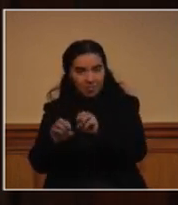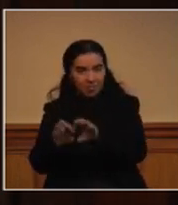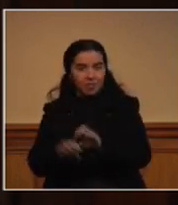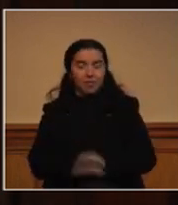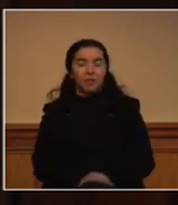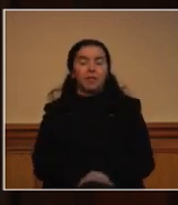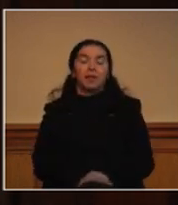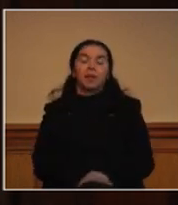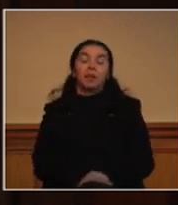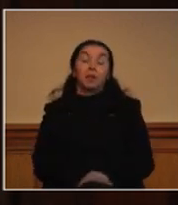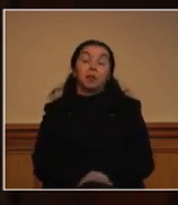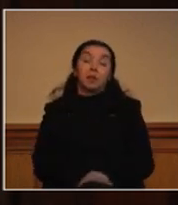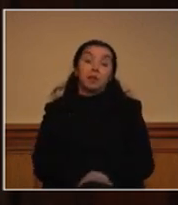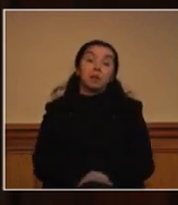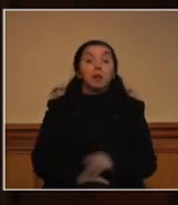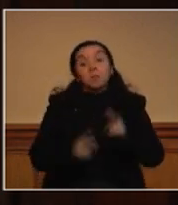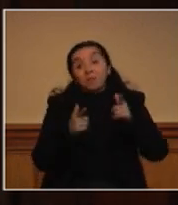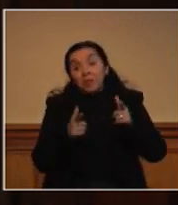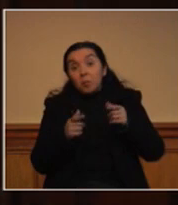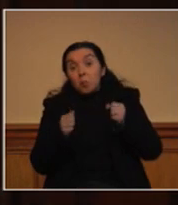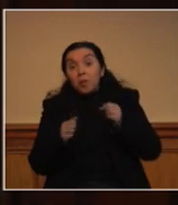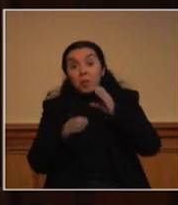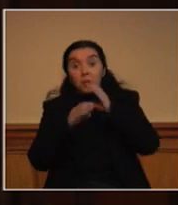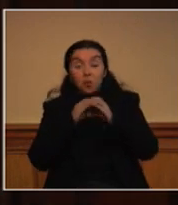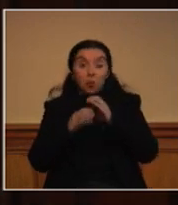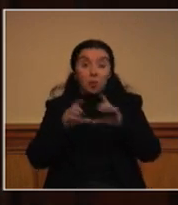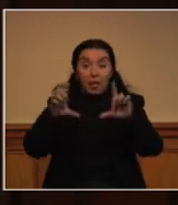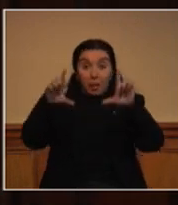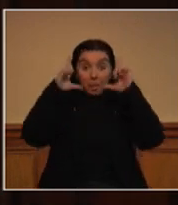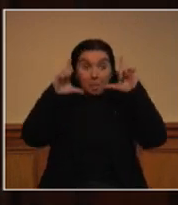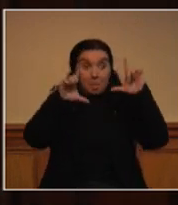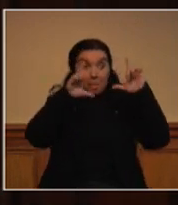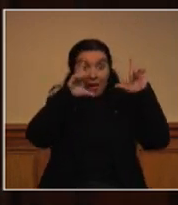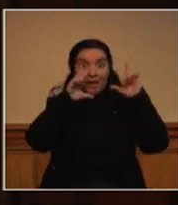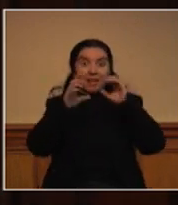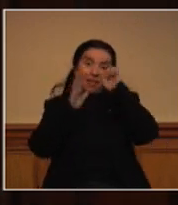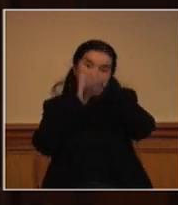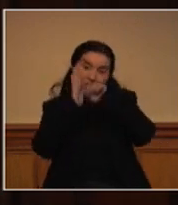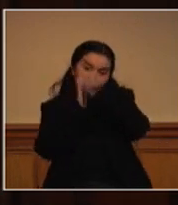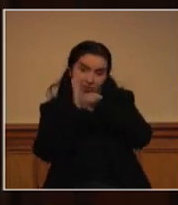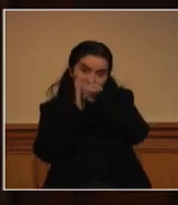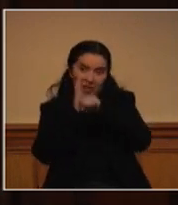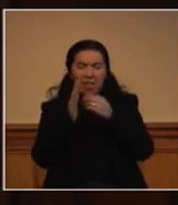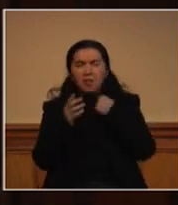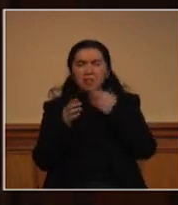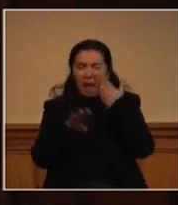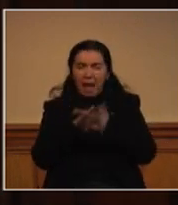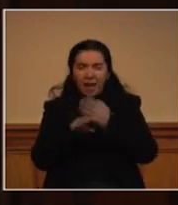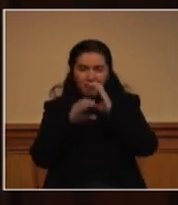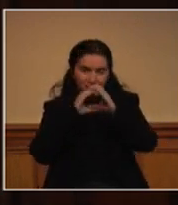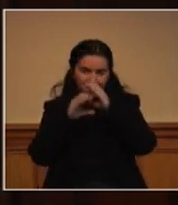Aunque afortunadamente también podemos comunicarnos a través de imágenes, de vídeos, etcétera, pero